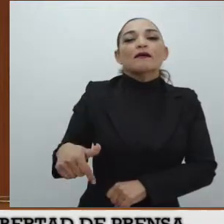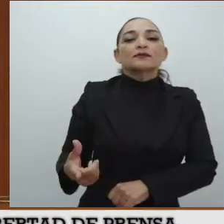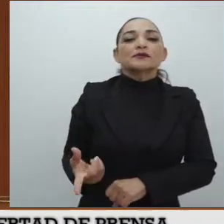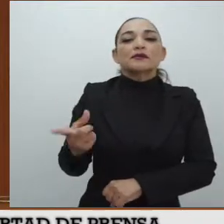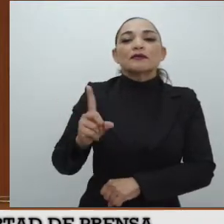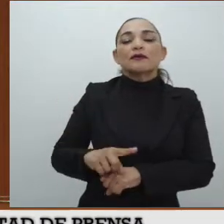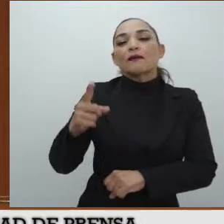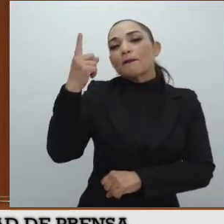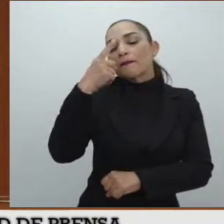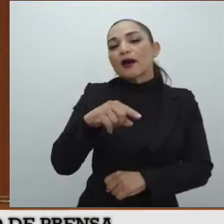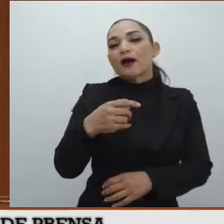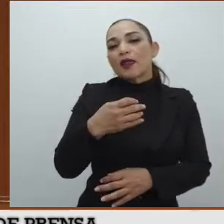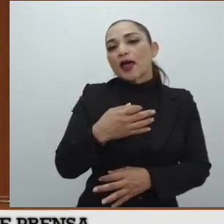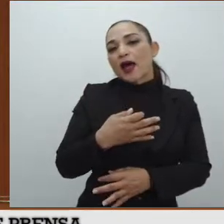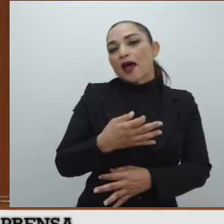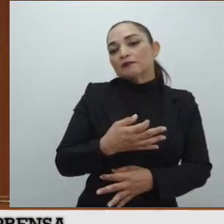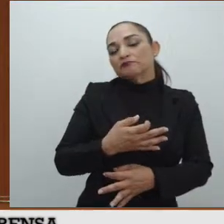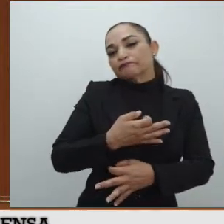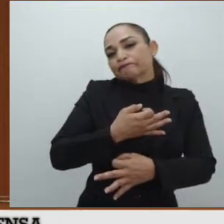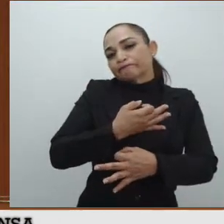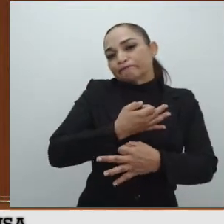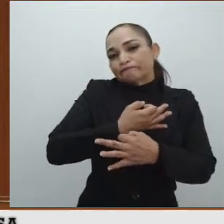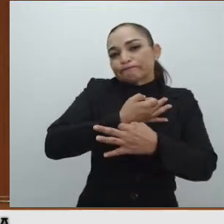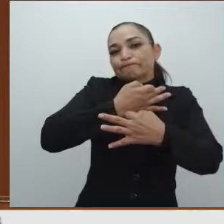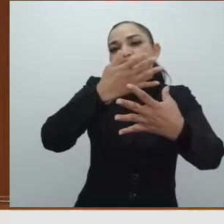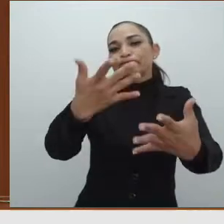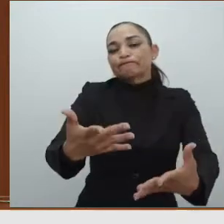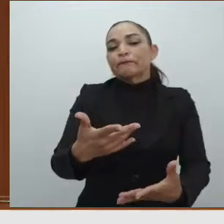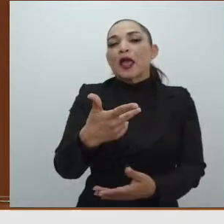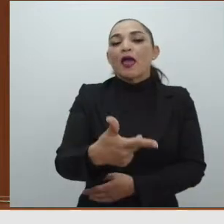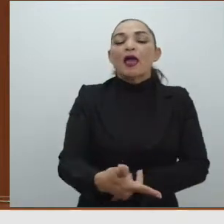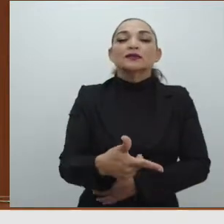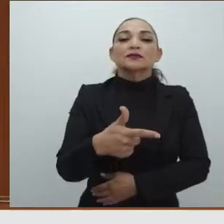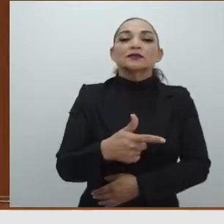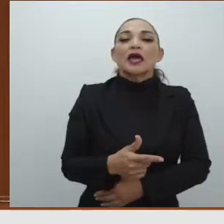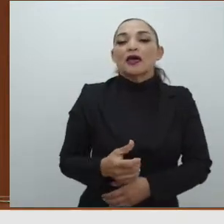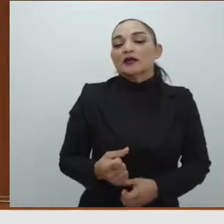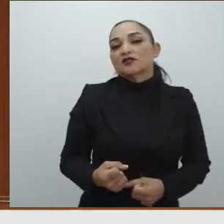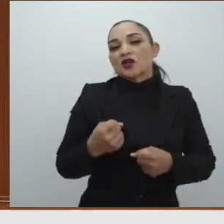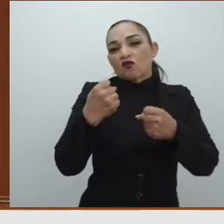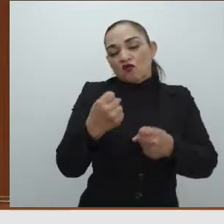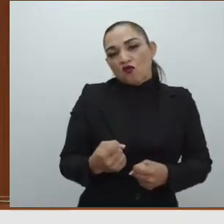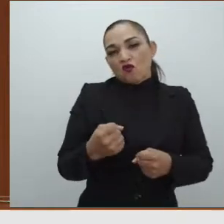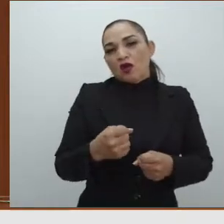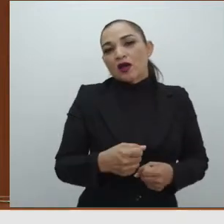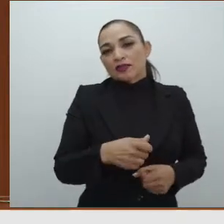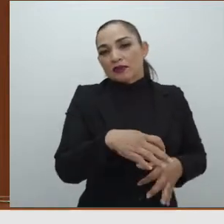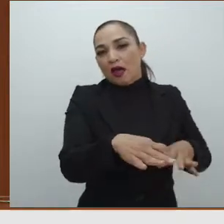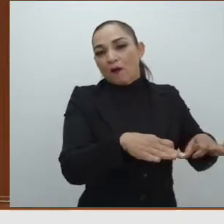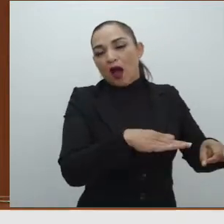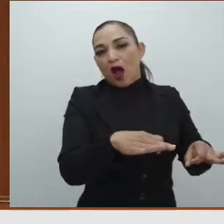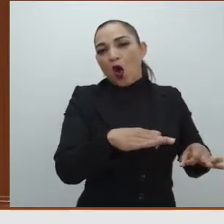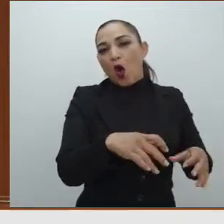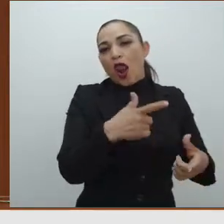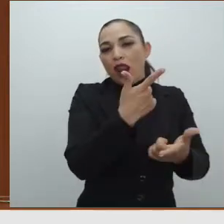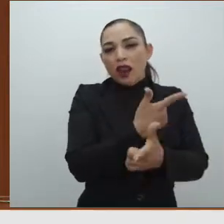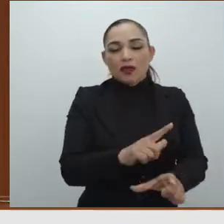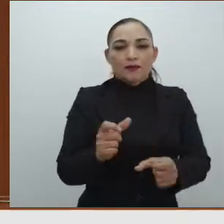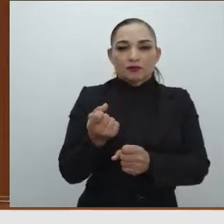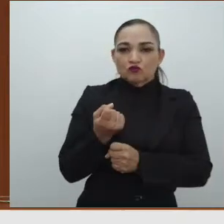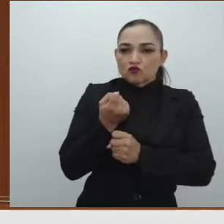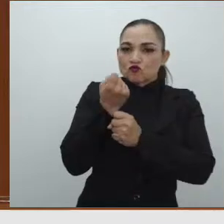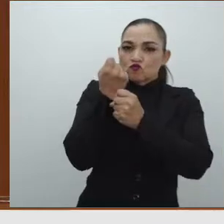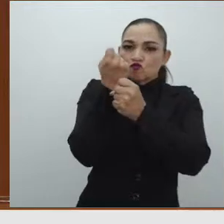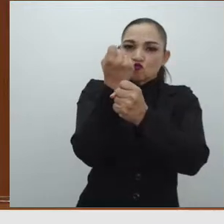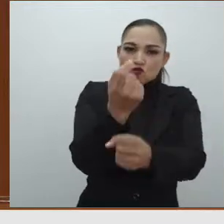decirles que asegurar el ejercicio de la libertad de expresión está en el